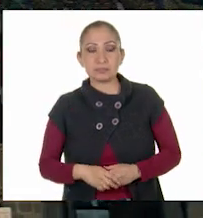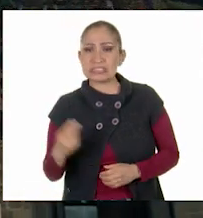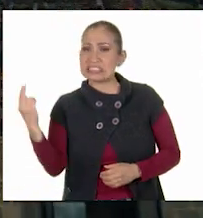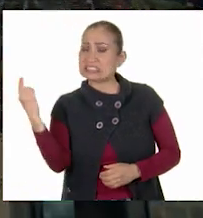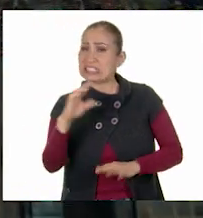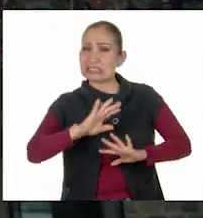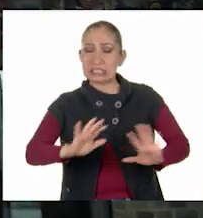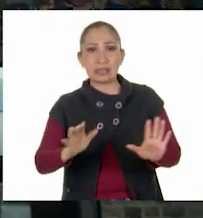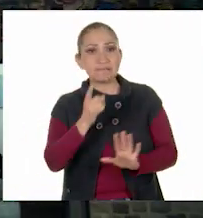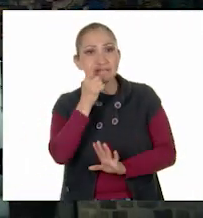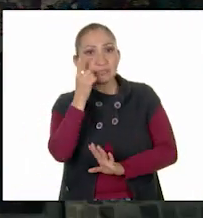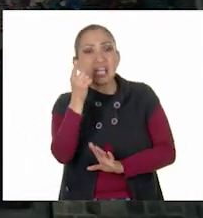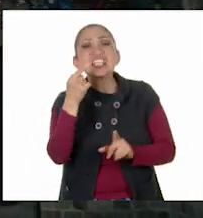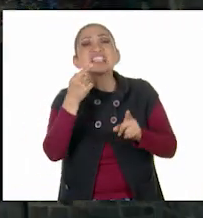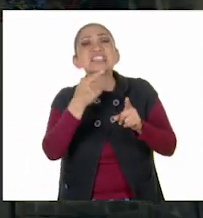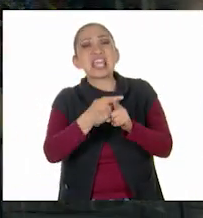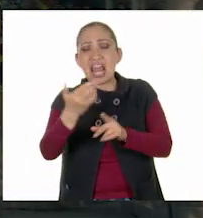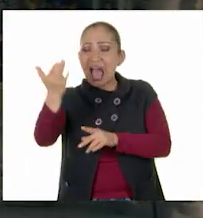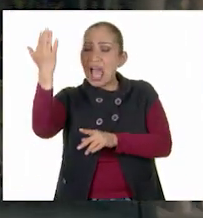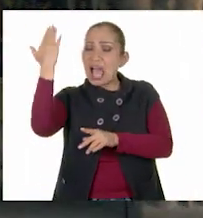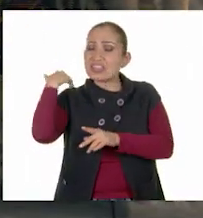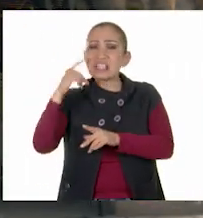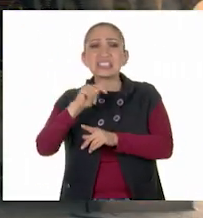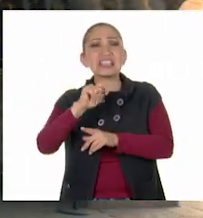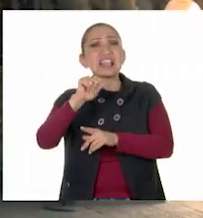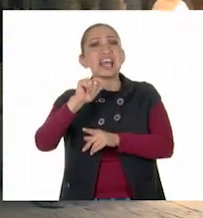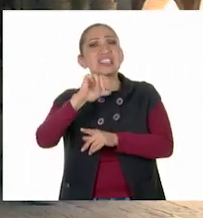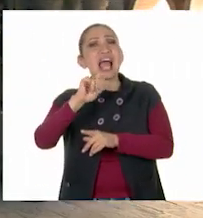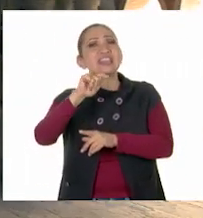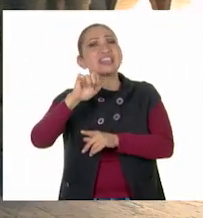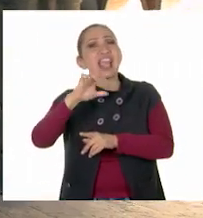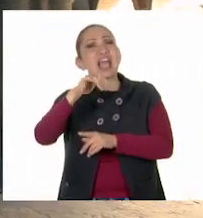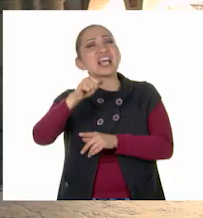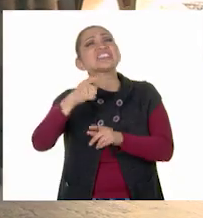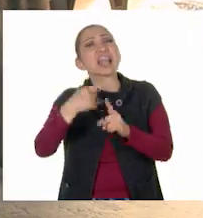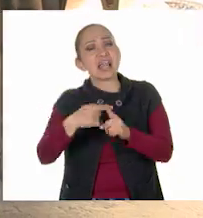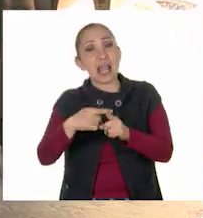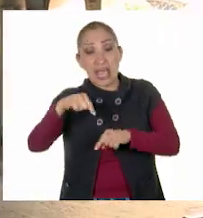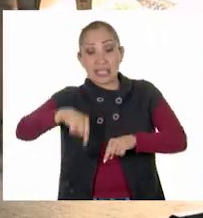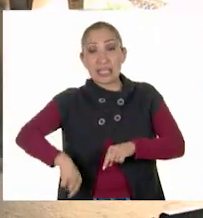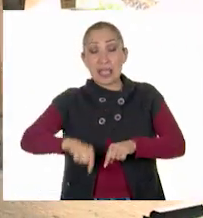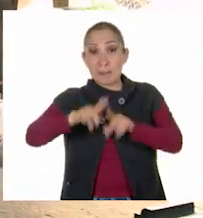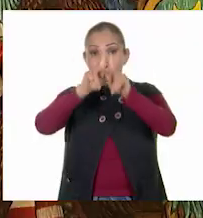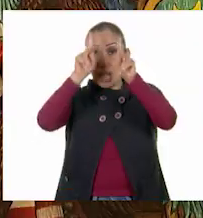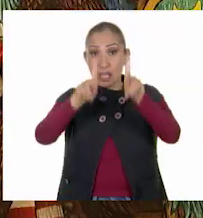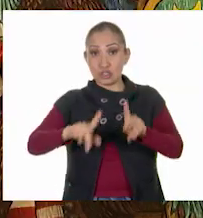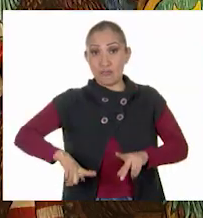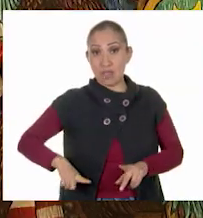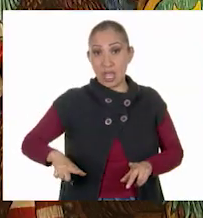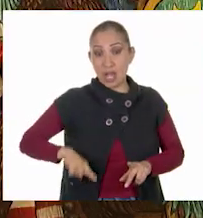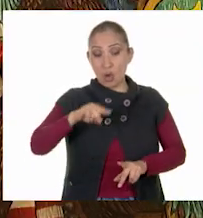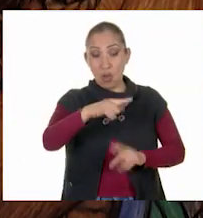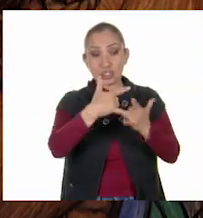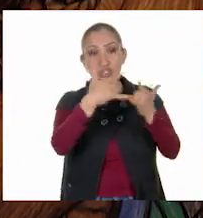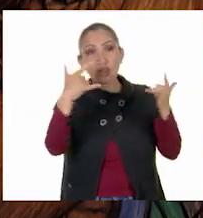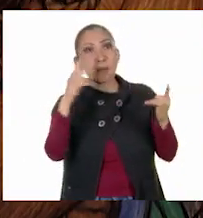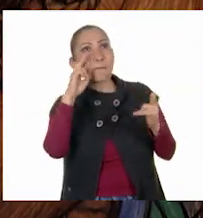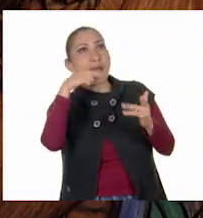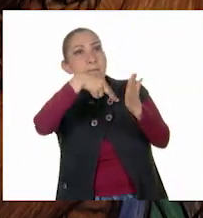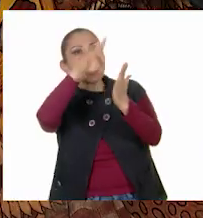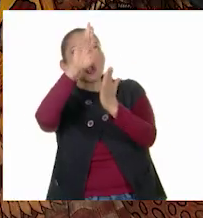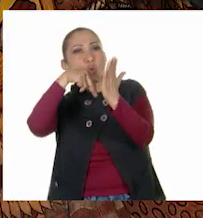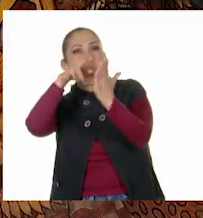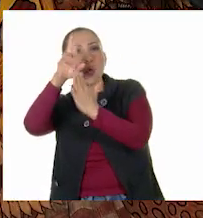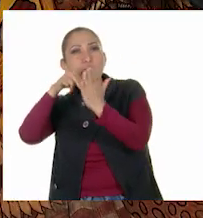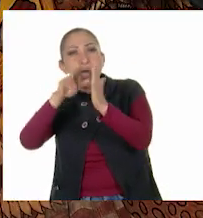decir, por ejemplo, quiénes eran los antiguos tlaxcaltecas. En el Palacio de Gobierno Estatal, esa historia la relatan los murales